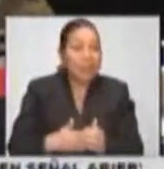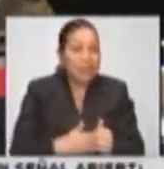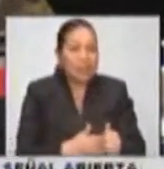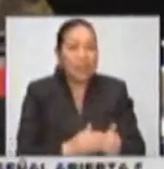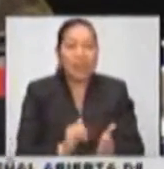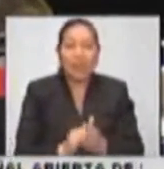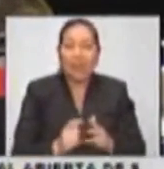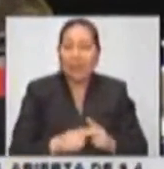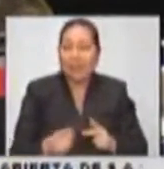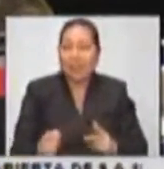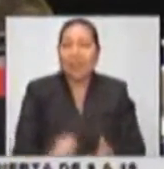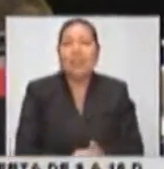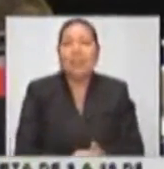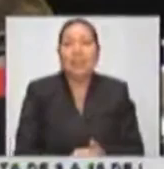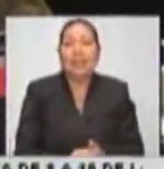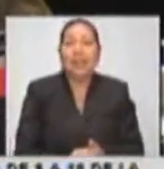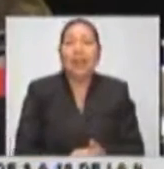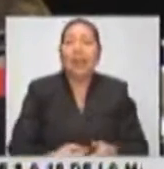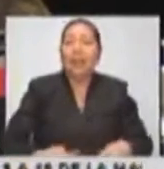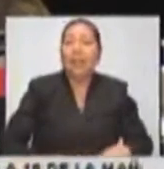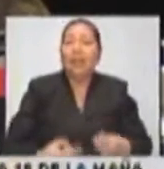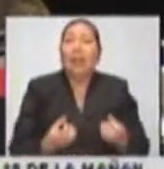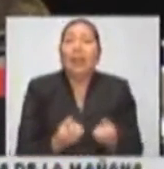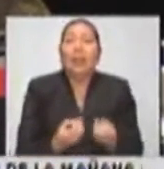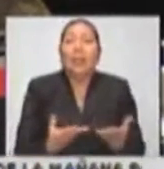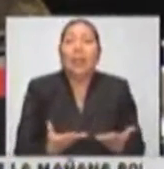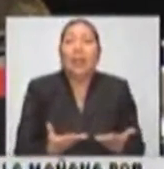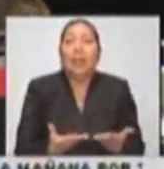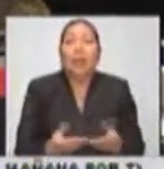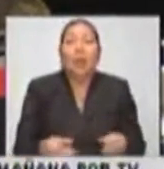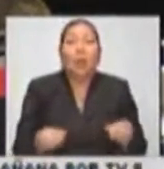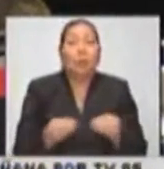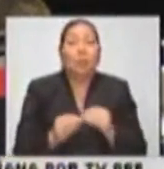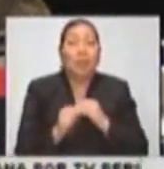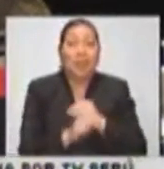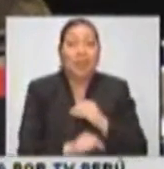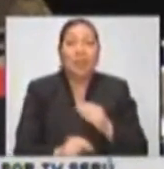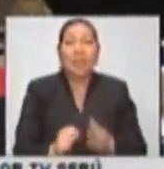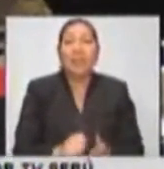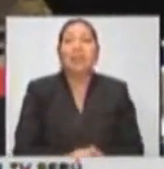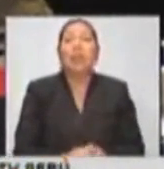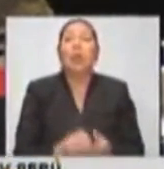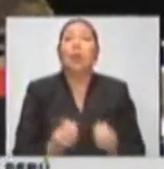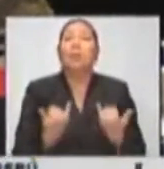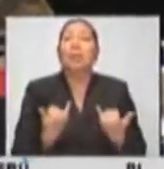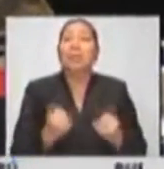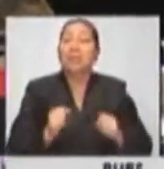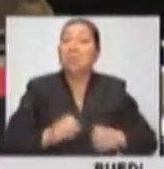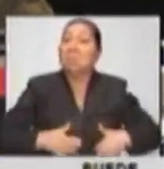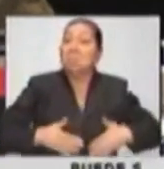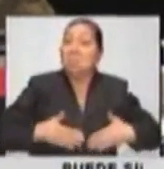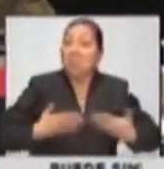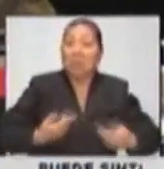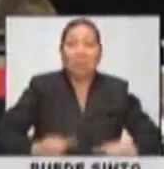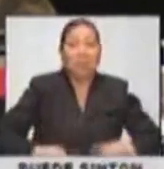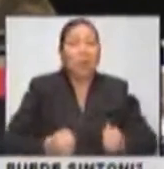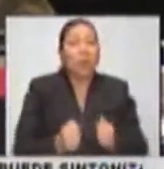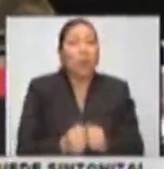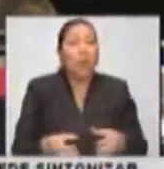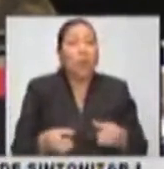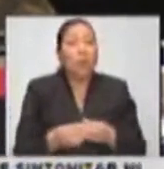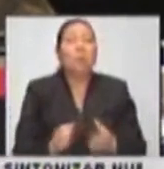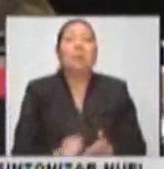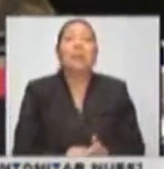que salen de la discusión tanto de nuestros comités nacionales como de esta posibilidad de discutir con comités y